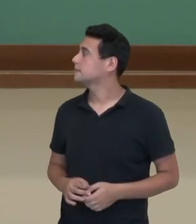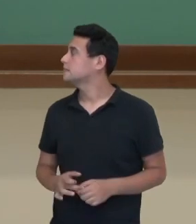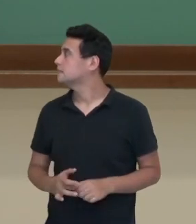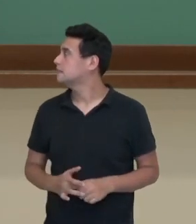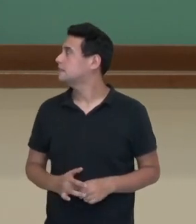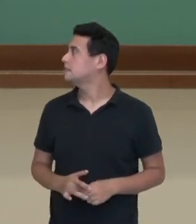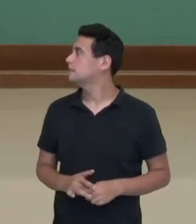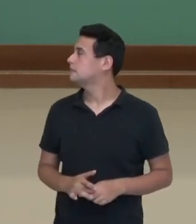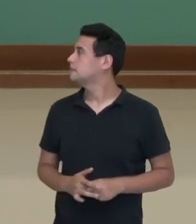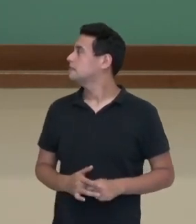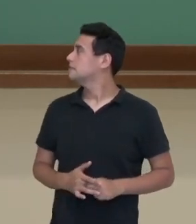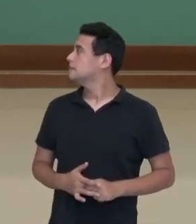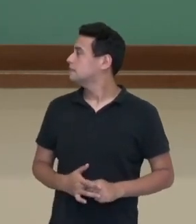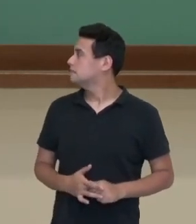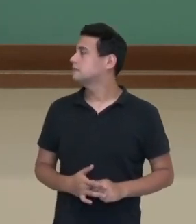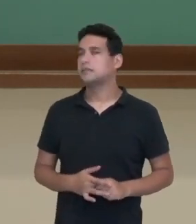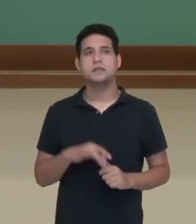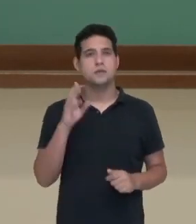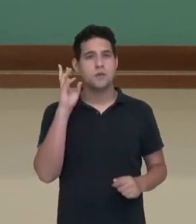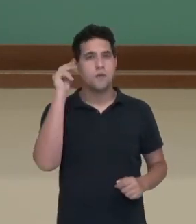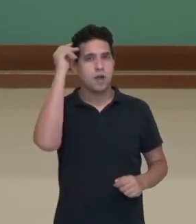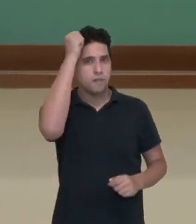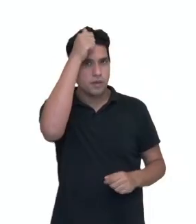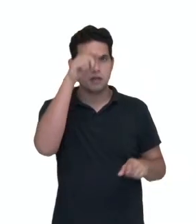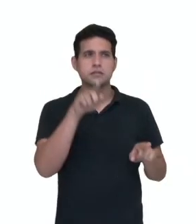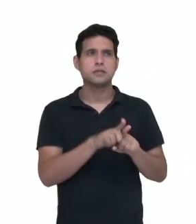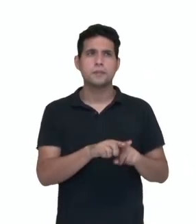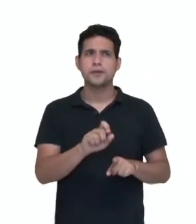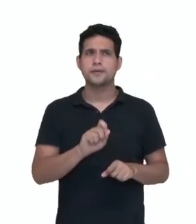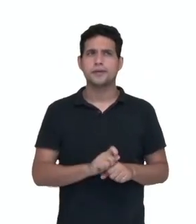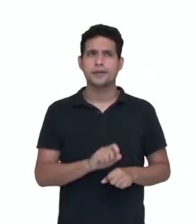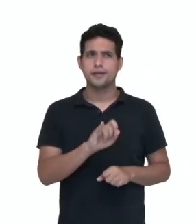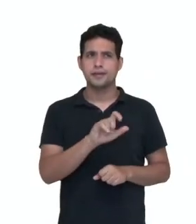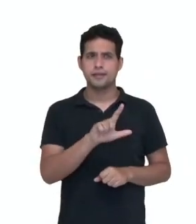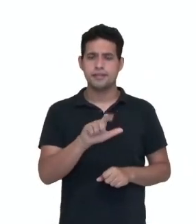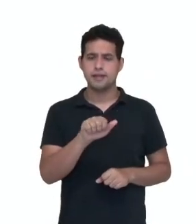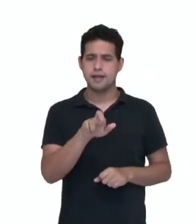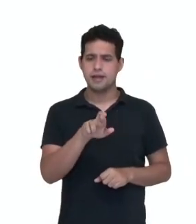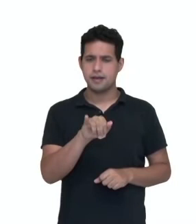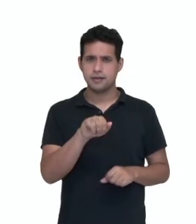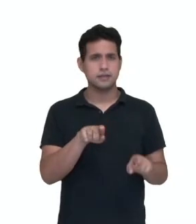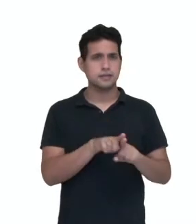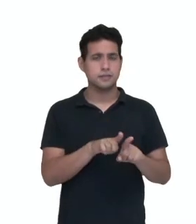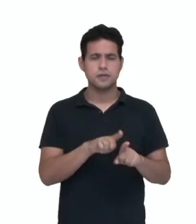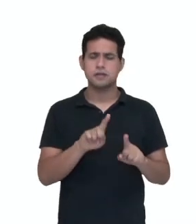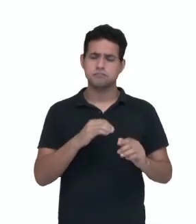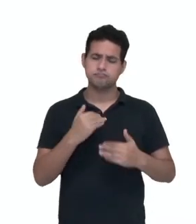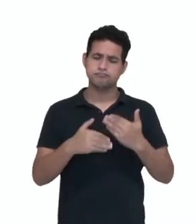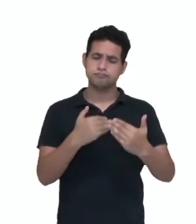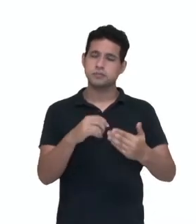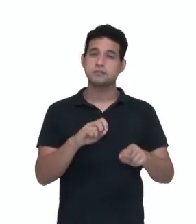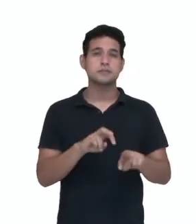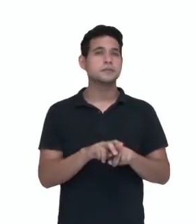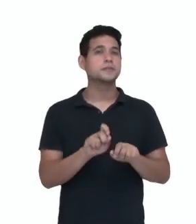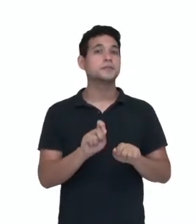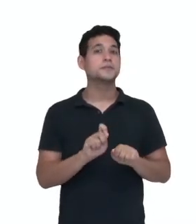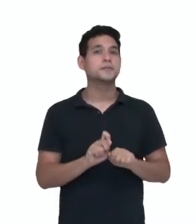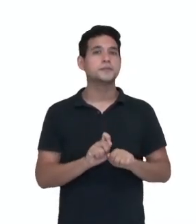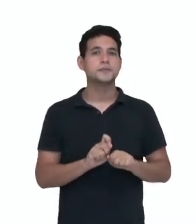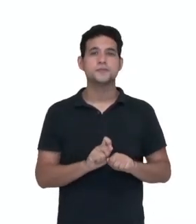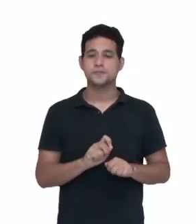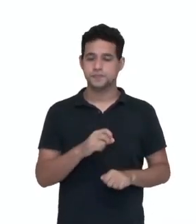Aqui, en el cabello de Ilhari, Shirley Campbell, a partir del elogio al pelo de